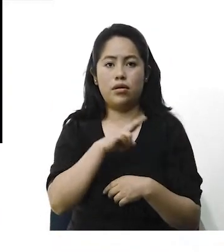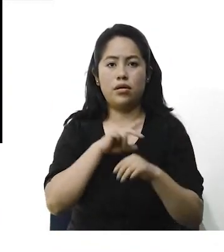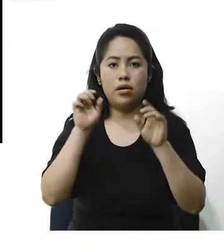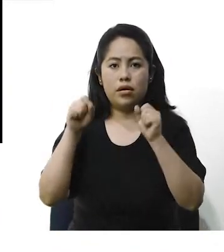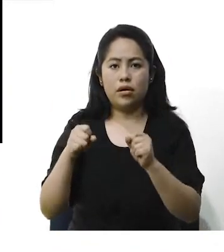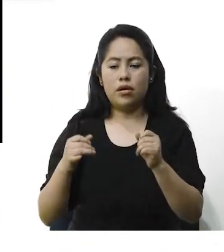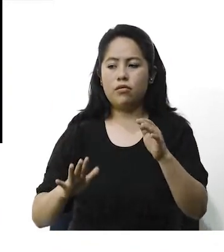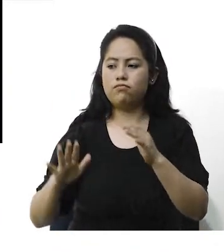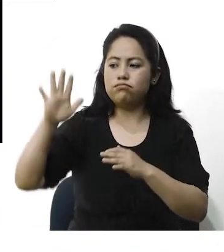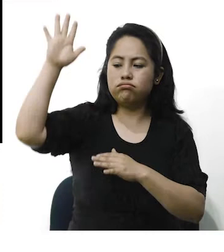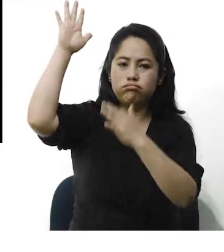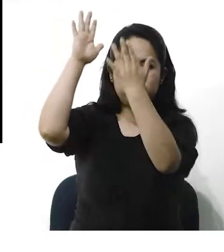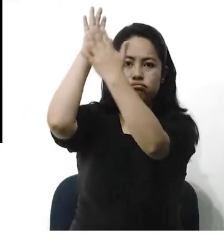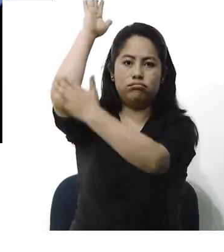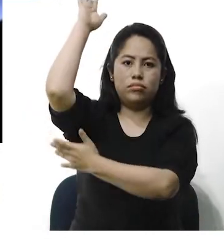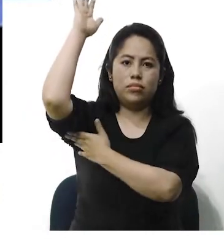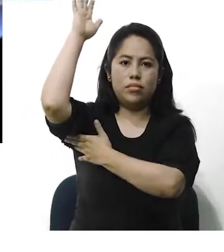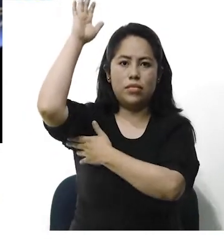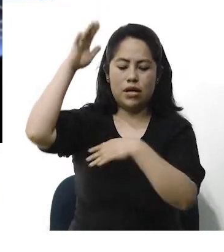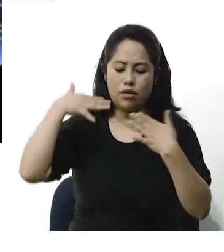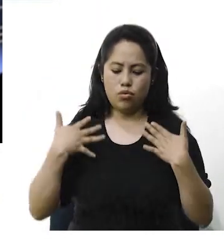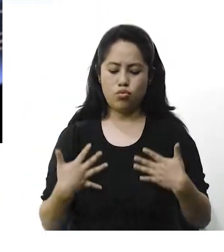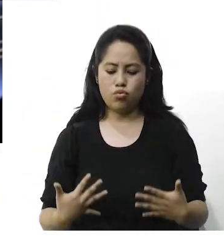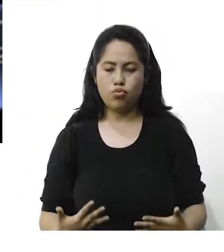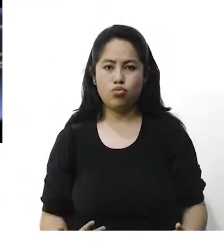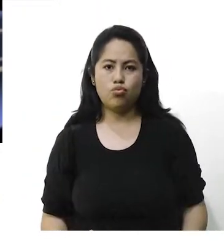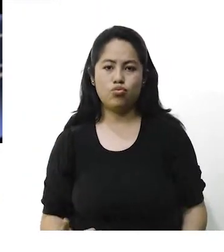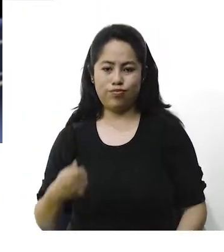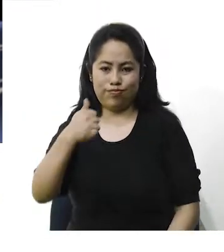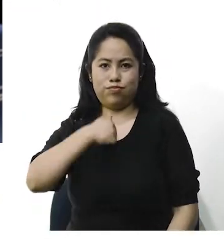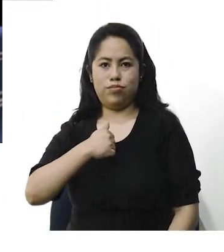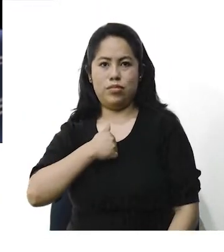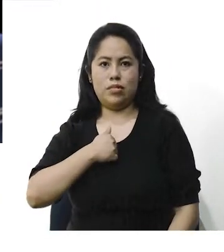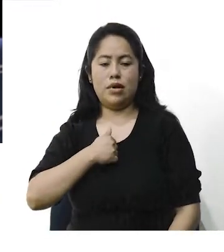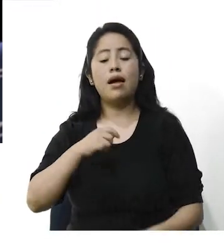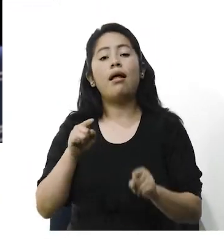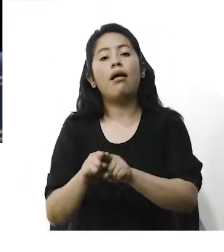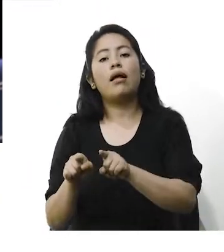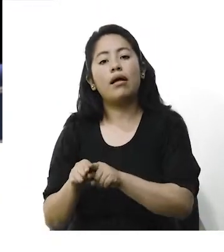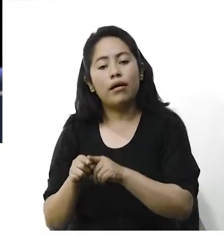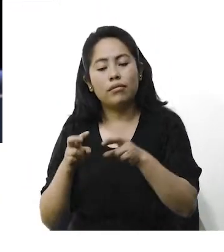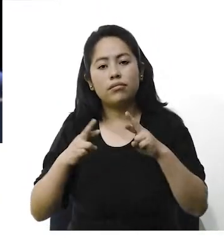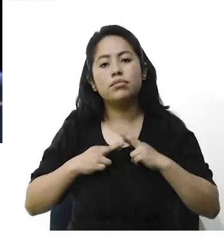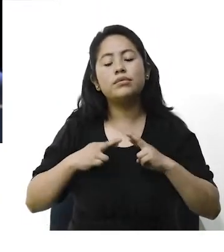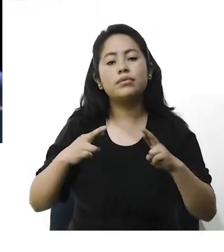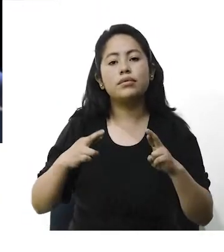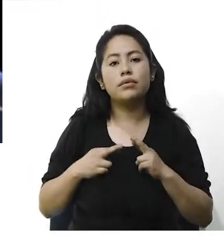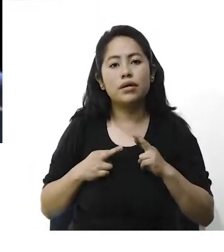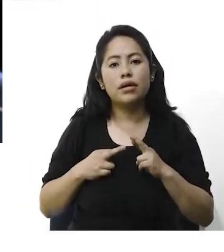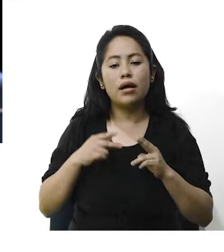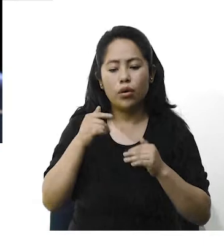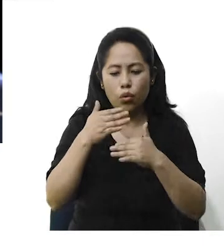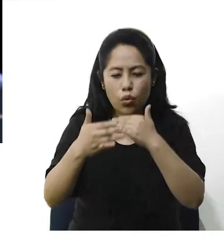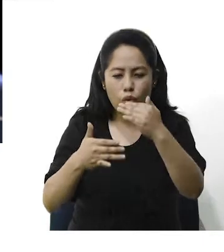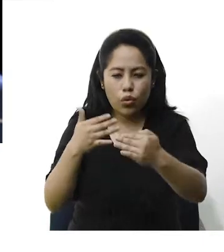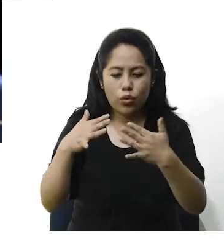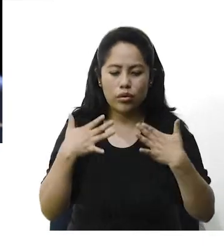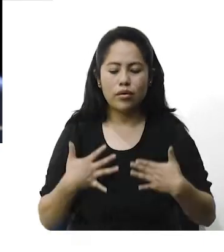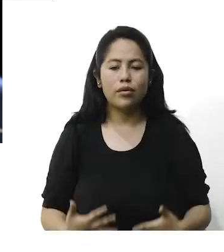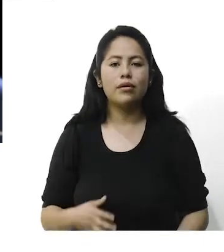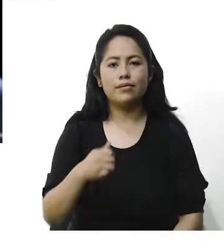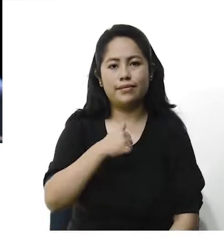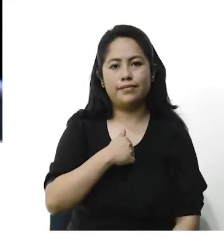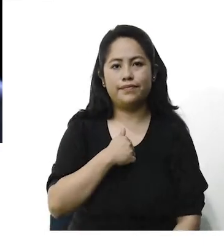mano voluntariamente o de que respiremos, un proceso involuntario. Y las